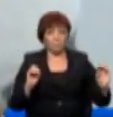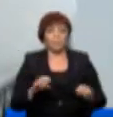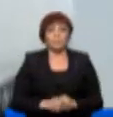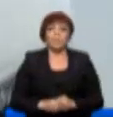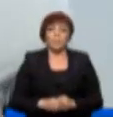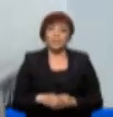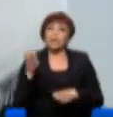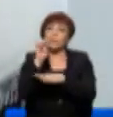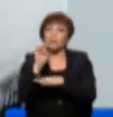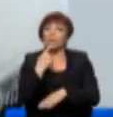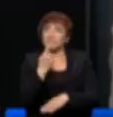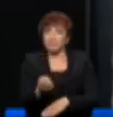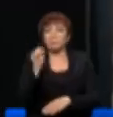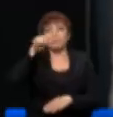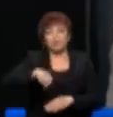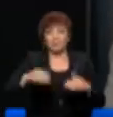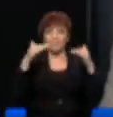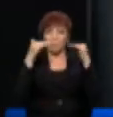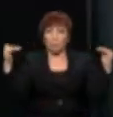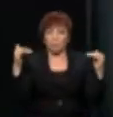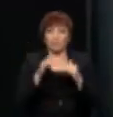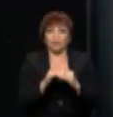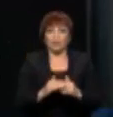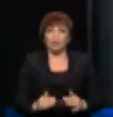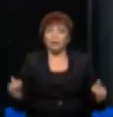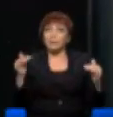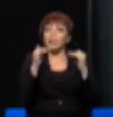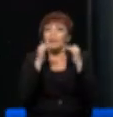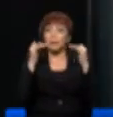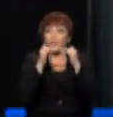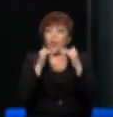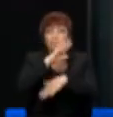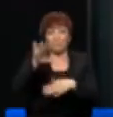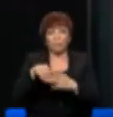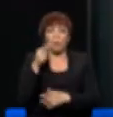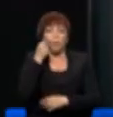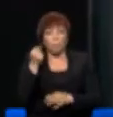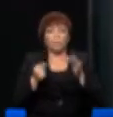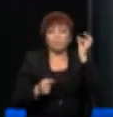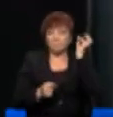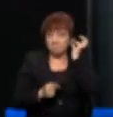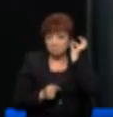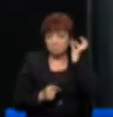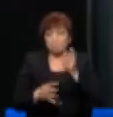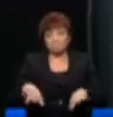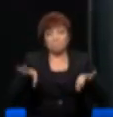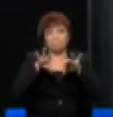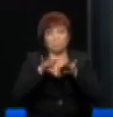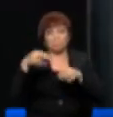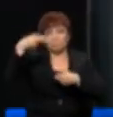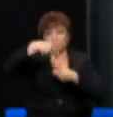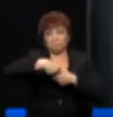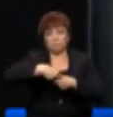a la democracia con equidad. Este código cumplirá justamente con garantizar esa